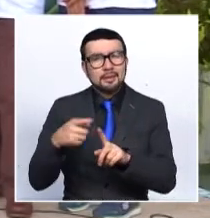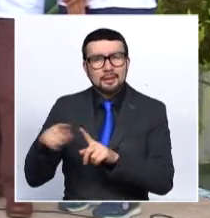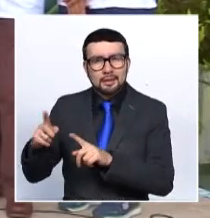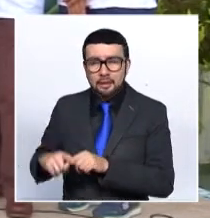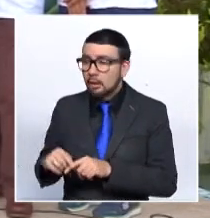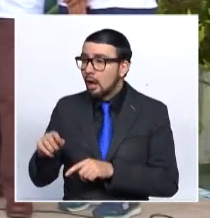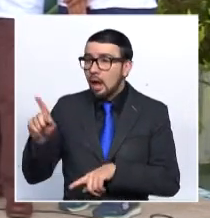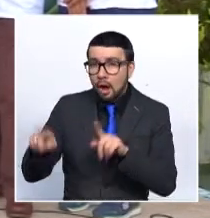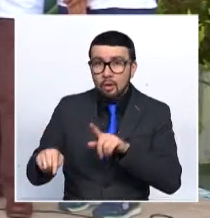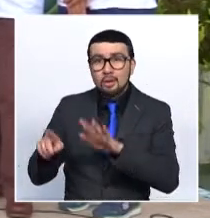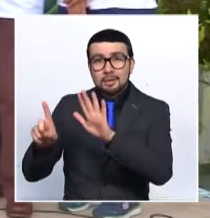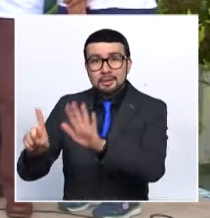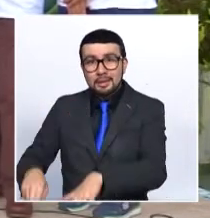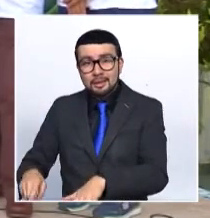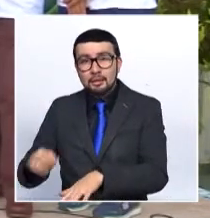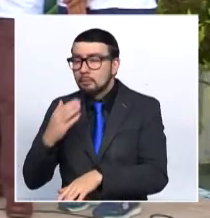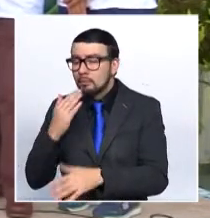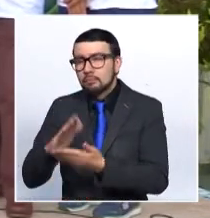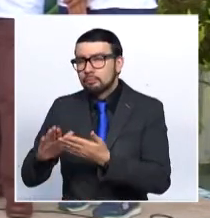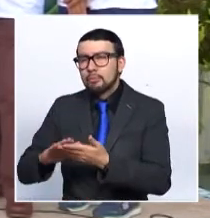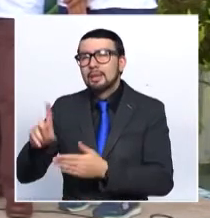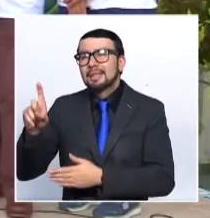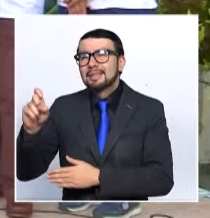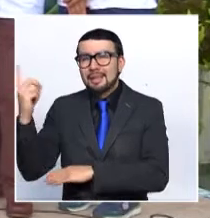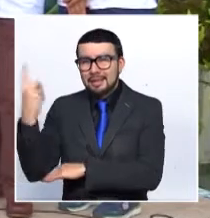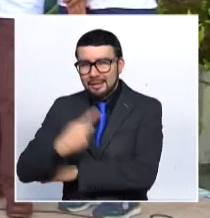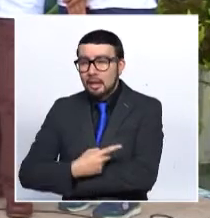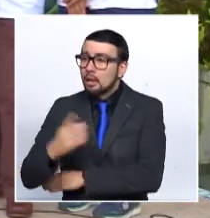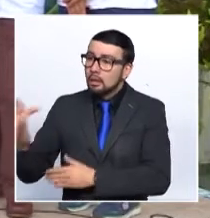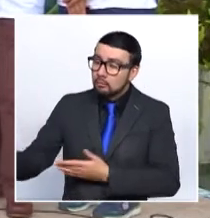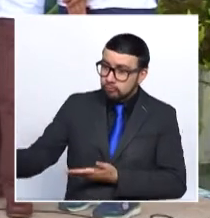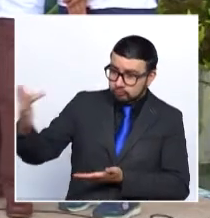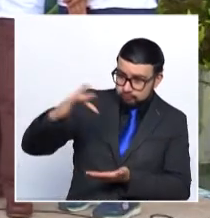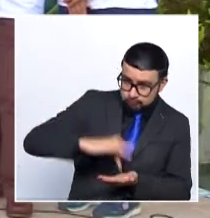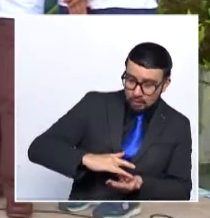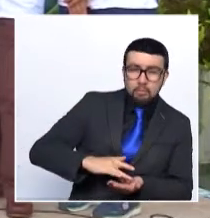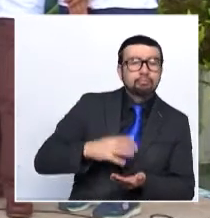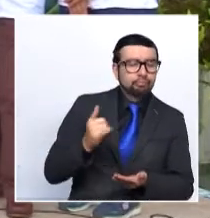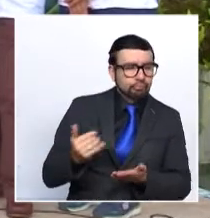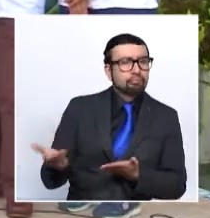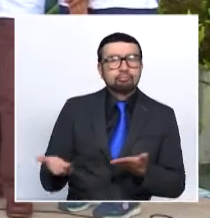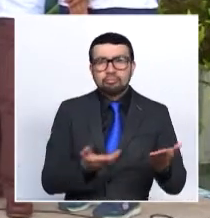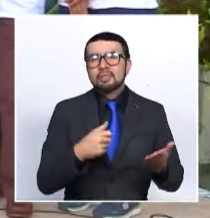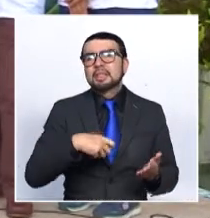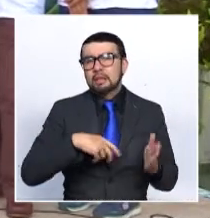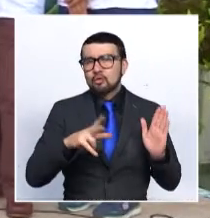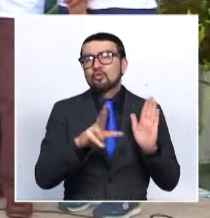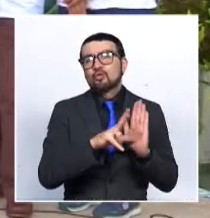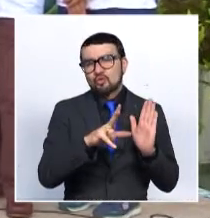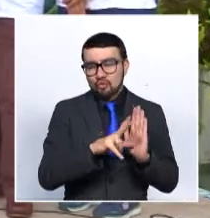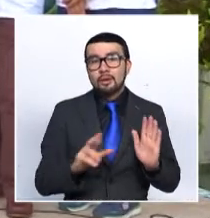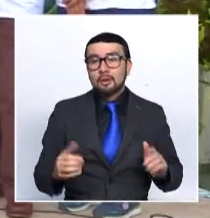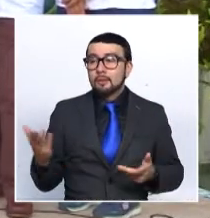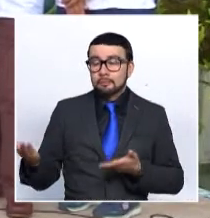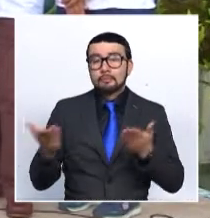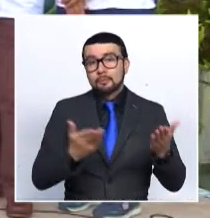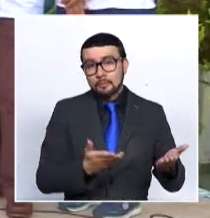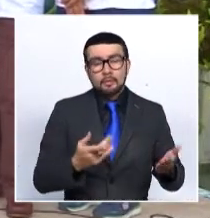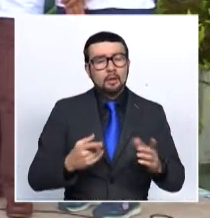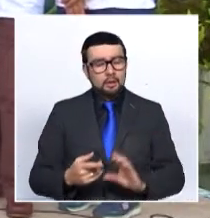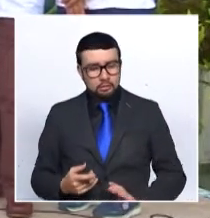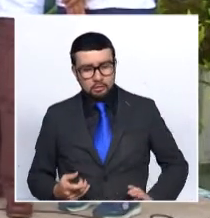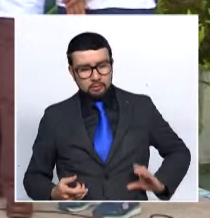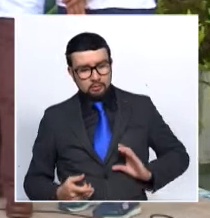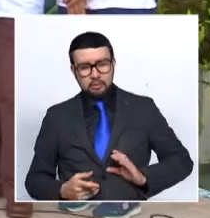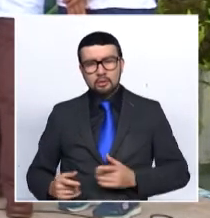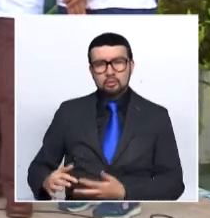este programa de 6 días, donde se les hace un proceso de recambio de flora intestinal en procesos terapéuticos